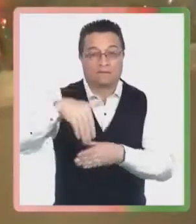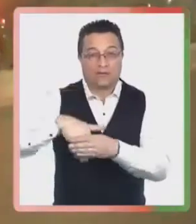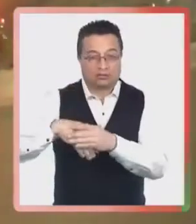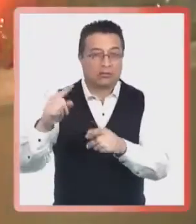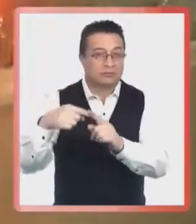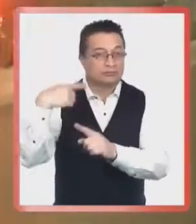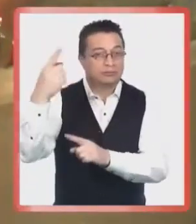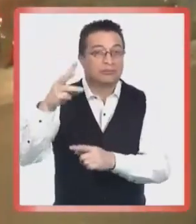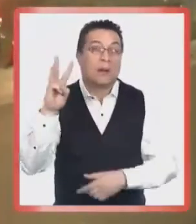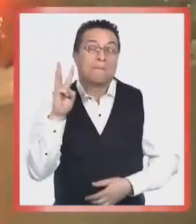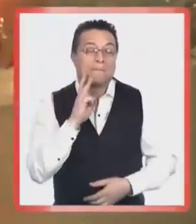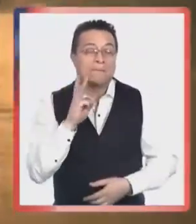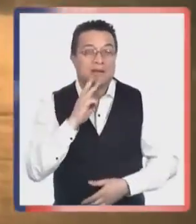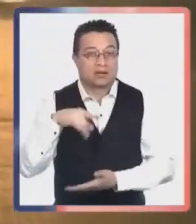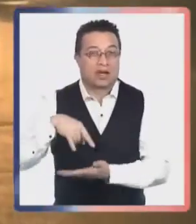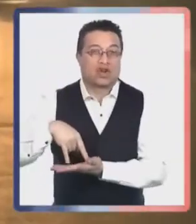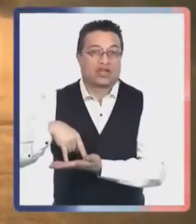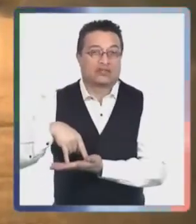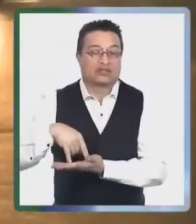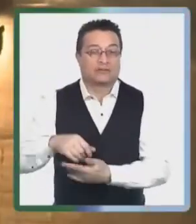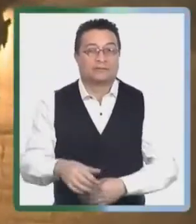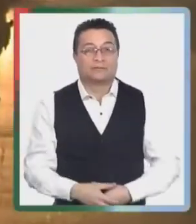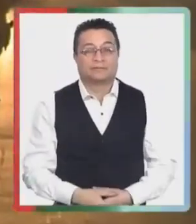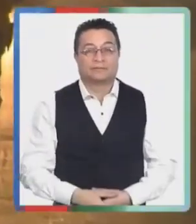el próximo miércoles en el Congreso.